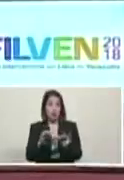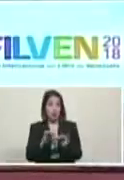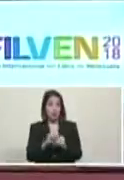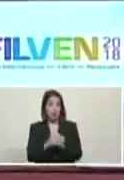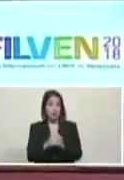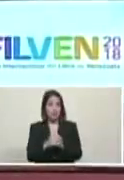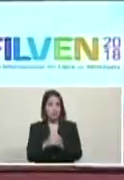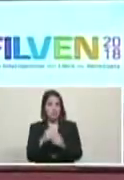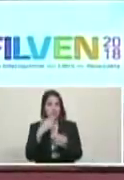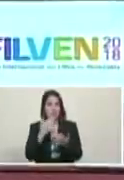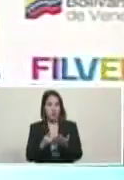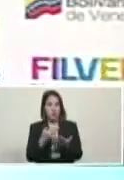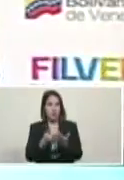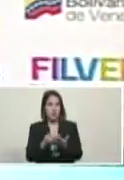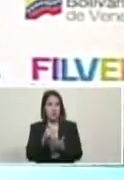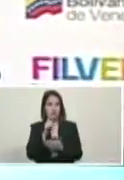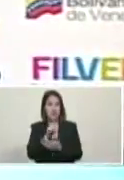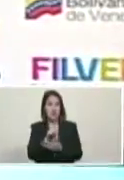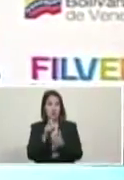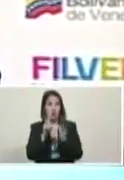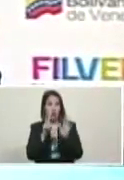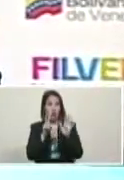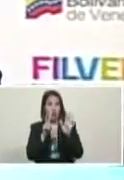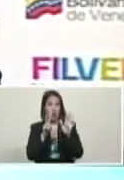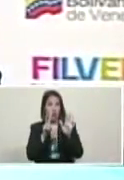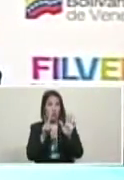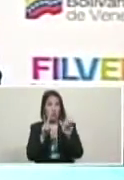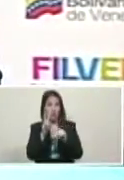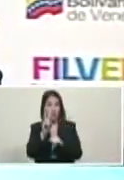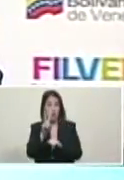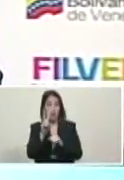Me solicitan 127.920